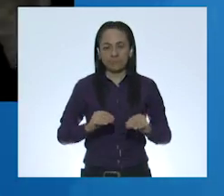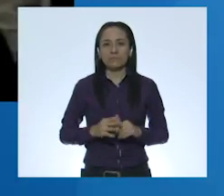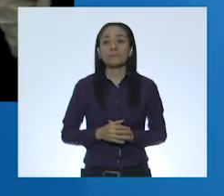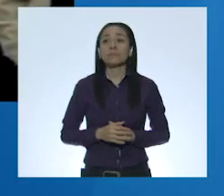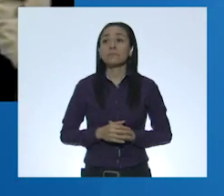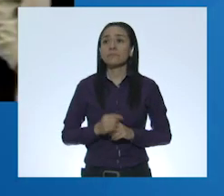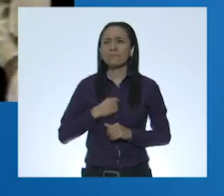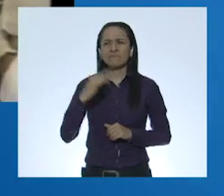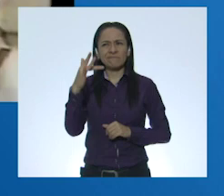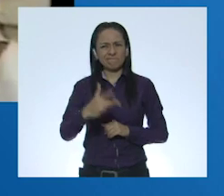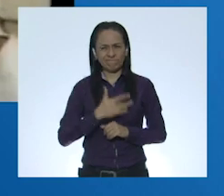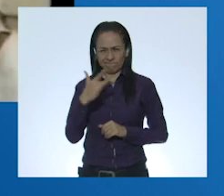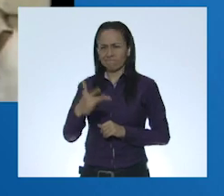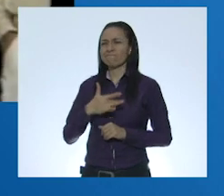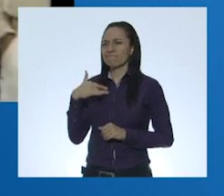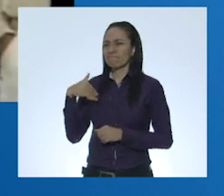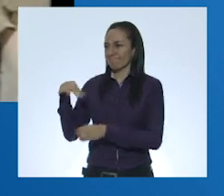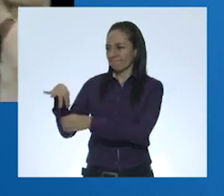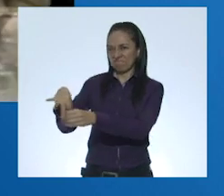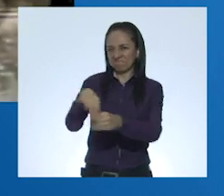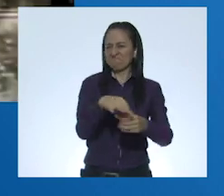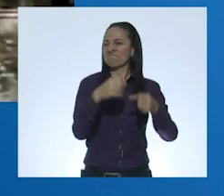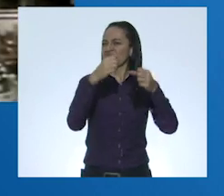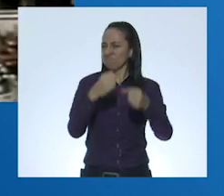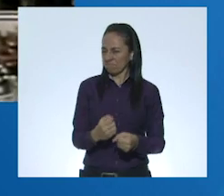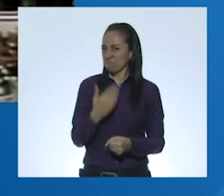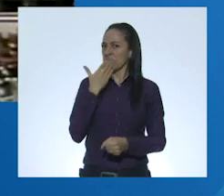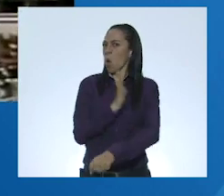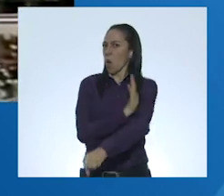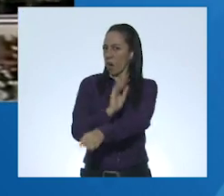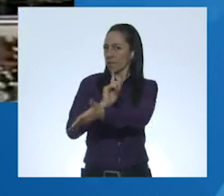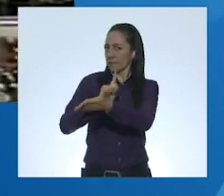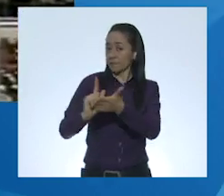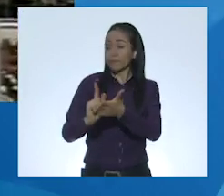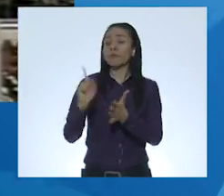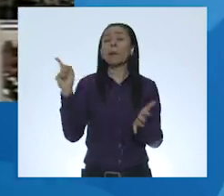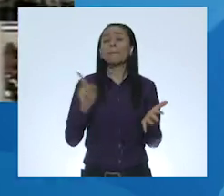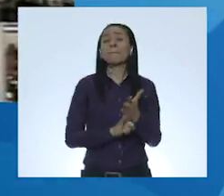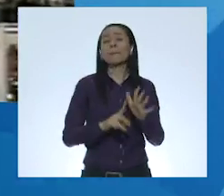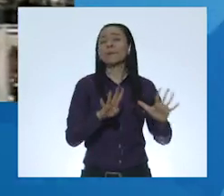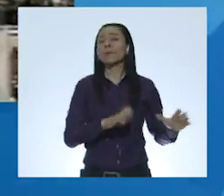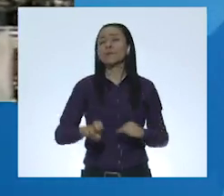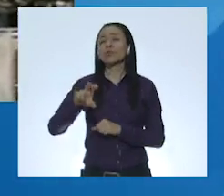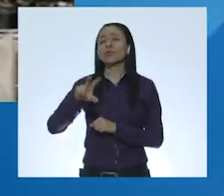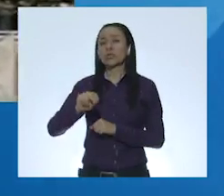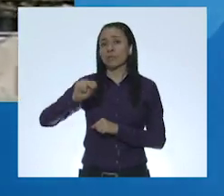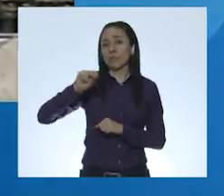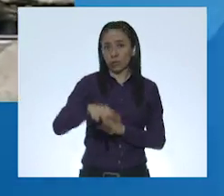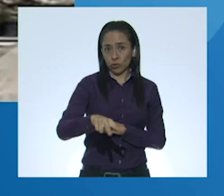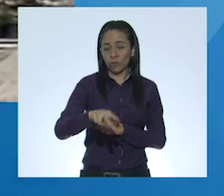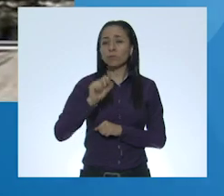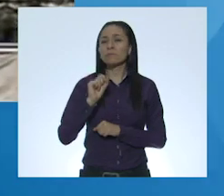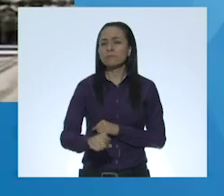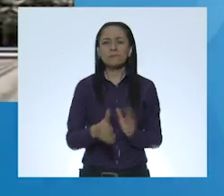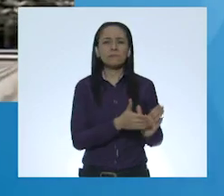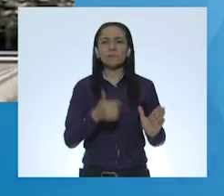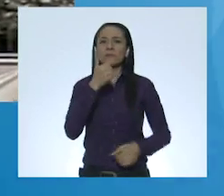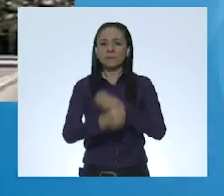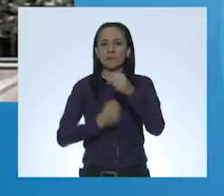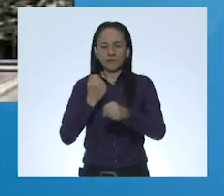Creo que van a ser unas elecciones bastante limpias. En 1988, durante el sexenio de Miguel de la